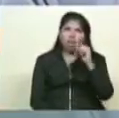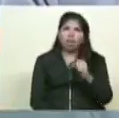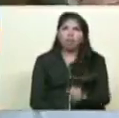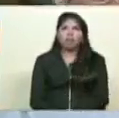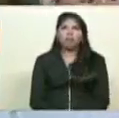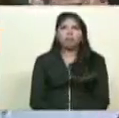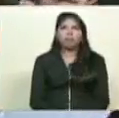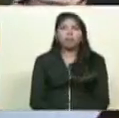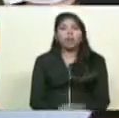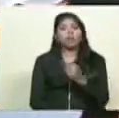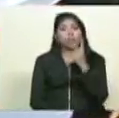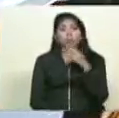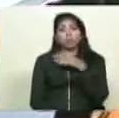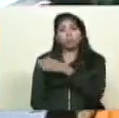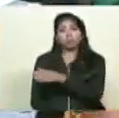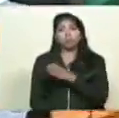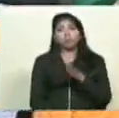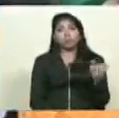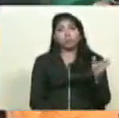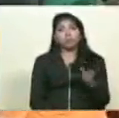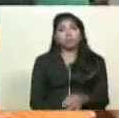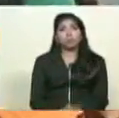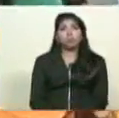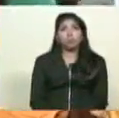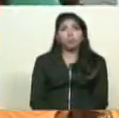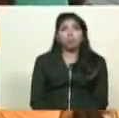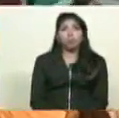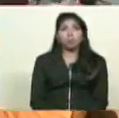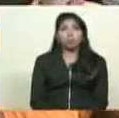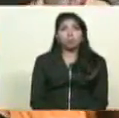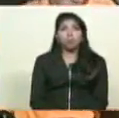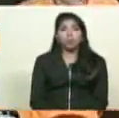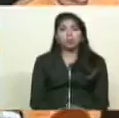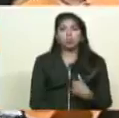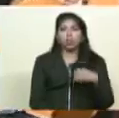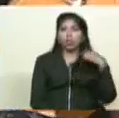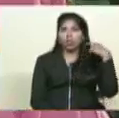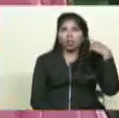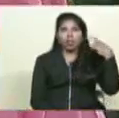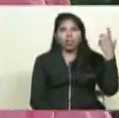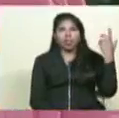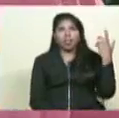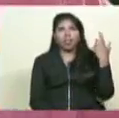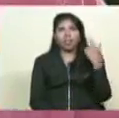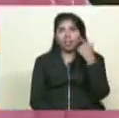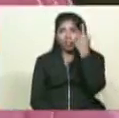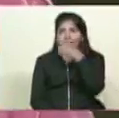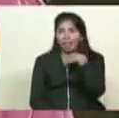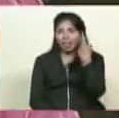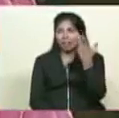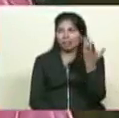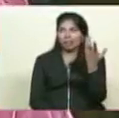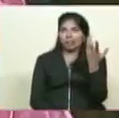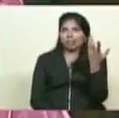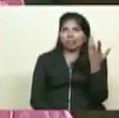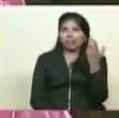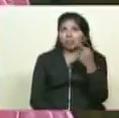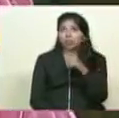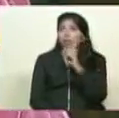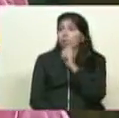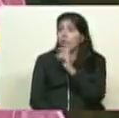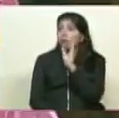Son dos direcciones, Néstor. Voy a volver loco a Néstor, miren la cara que tiene. Tienen que